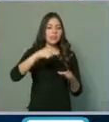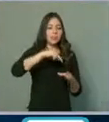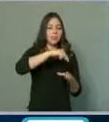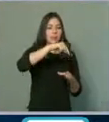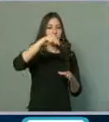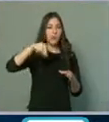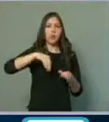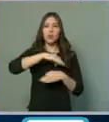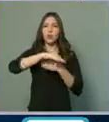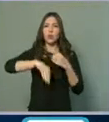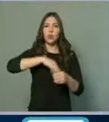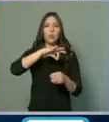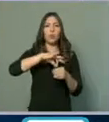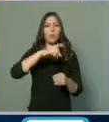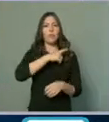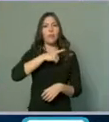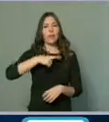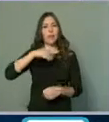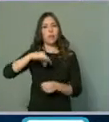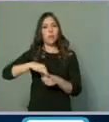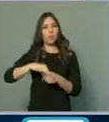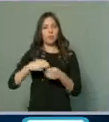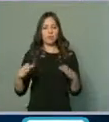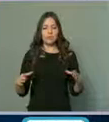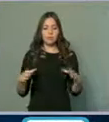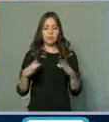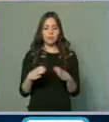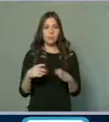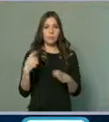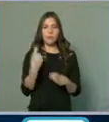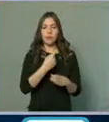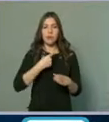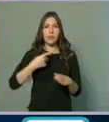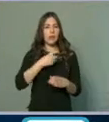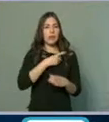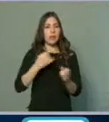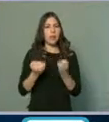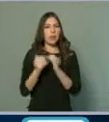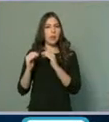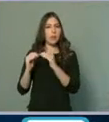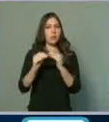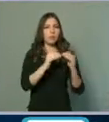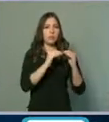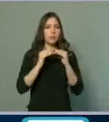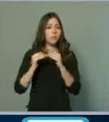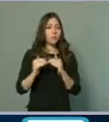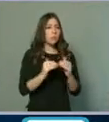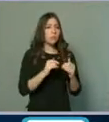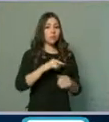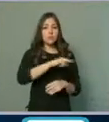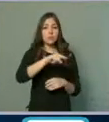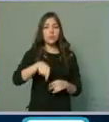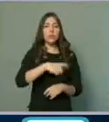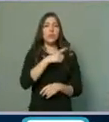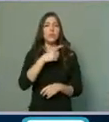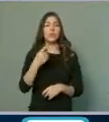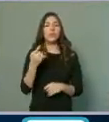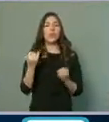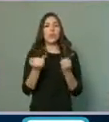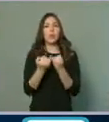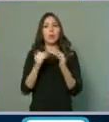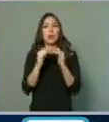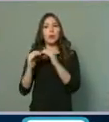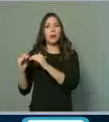lo mismo, pensando en que son herederos que son por partes iguales. Pues si no hubo un testamento, son herederos por partes iguales. Y